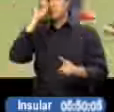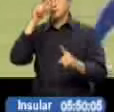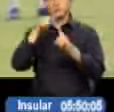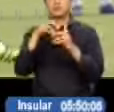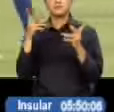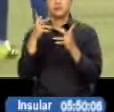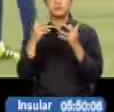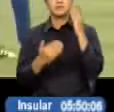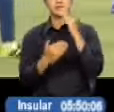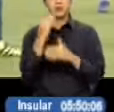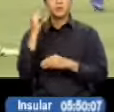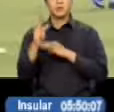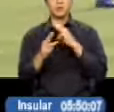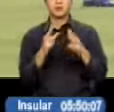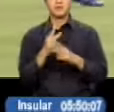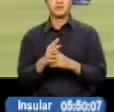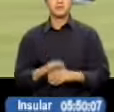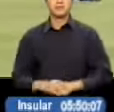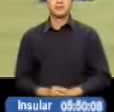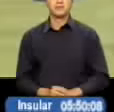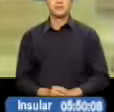clasificaciones de un nuevo mundial